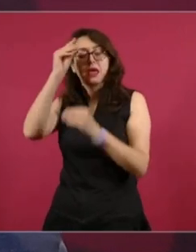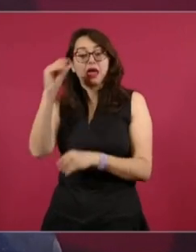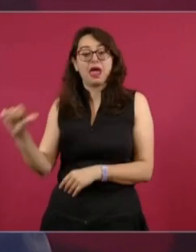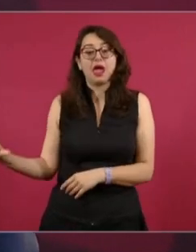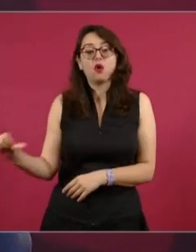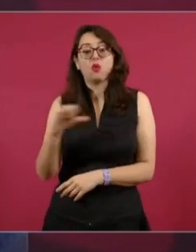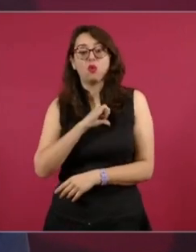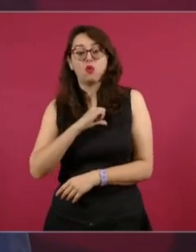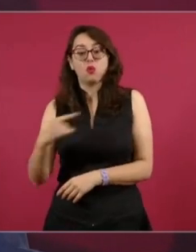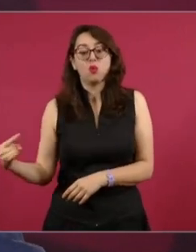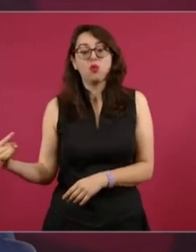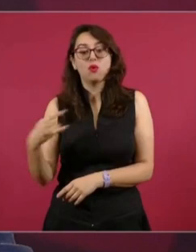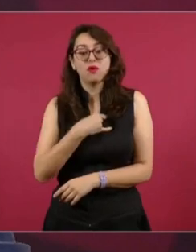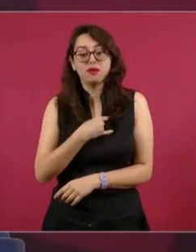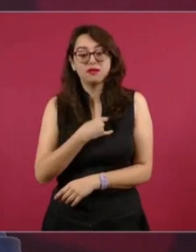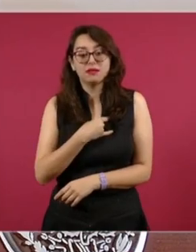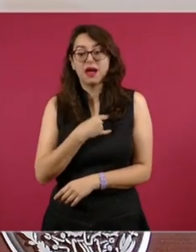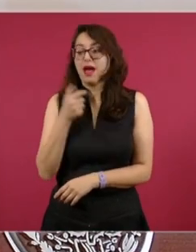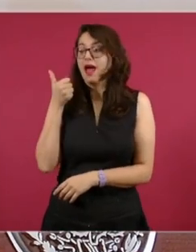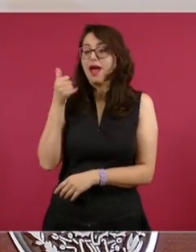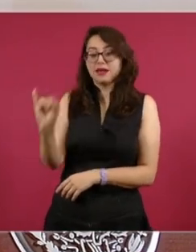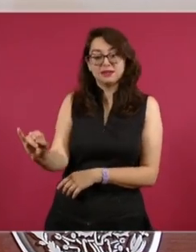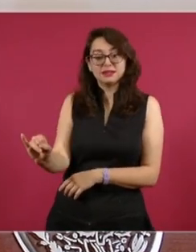Las garantías